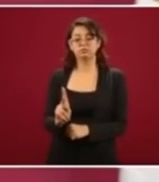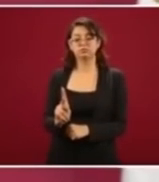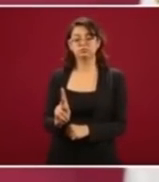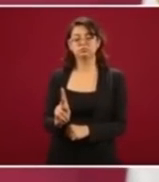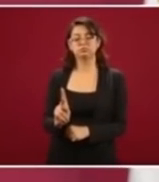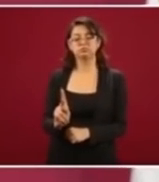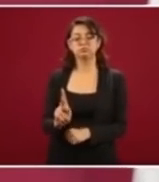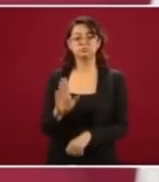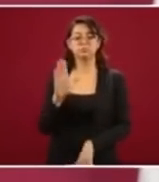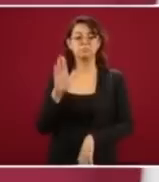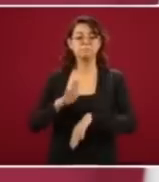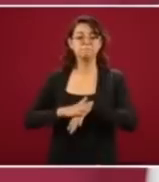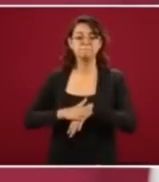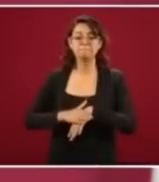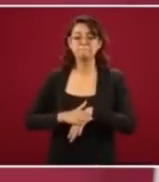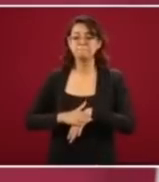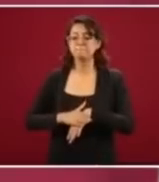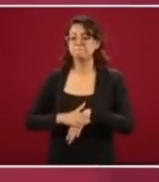lo